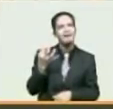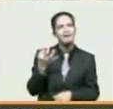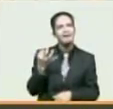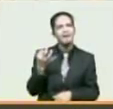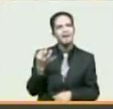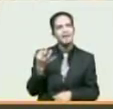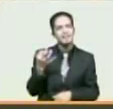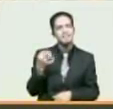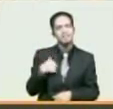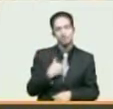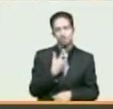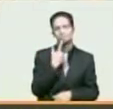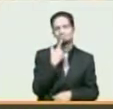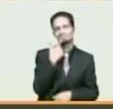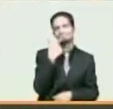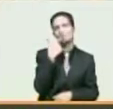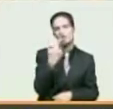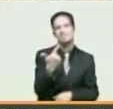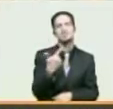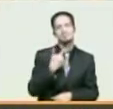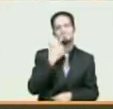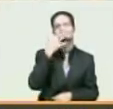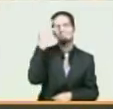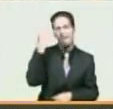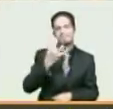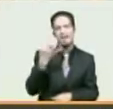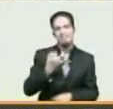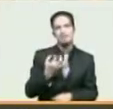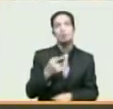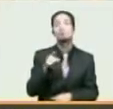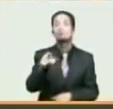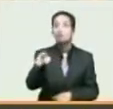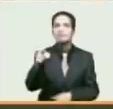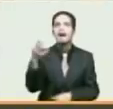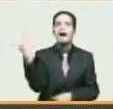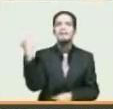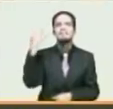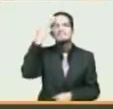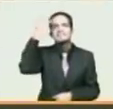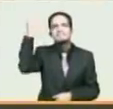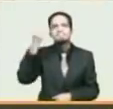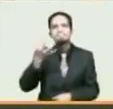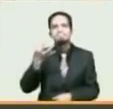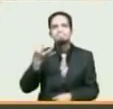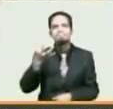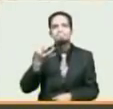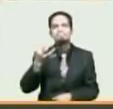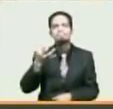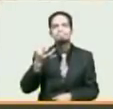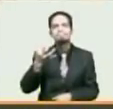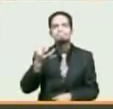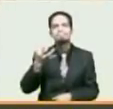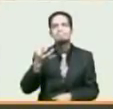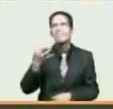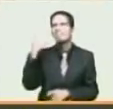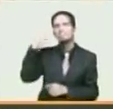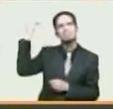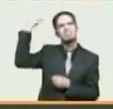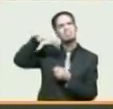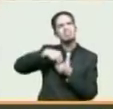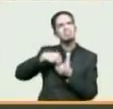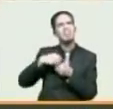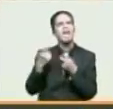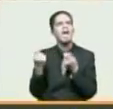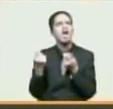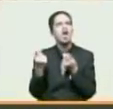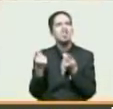digo con mucha conciencia y responsabilidad. Usted creyó que el saboteo económico y la guerra económica